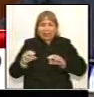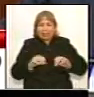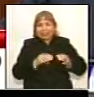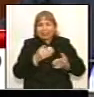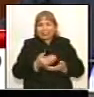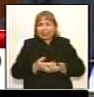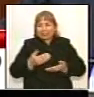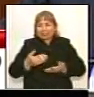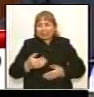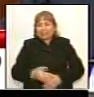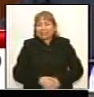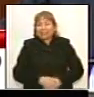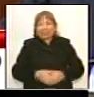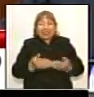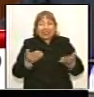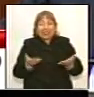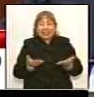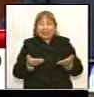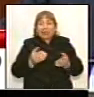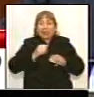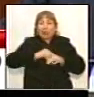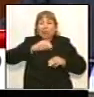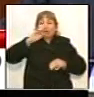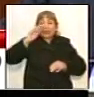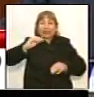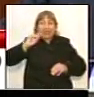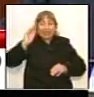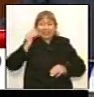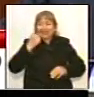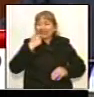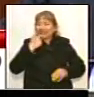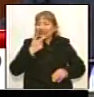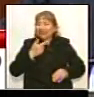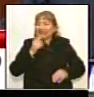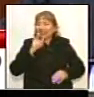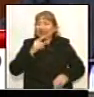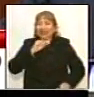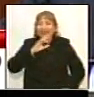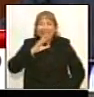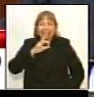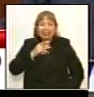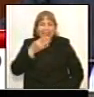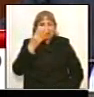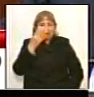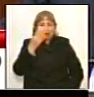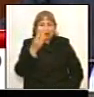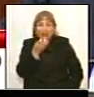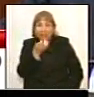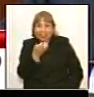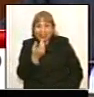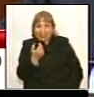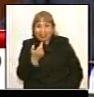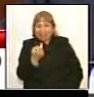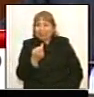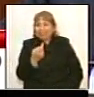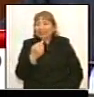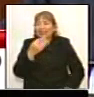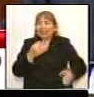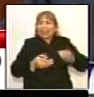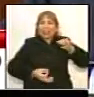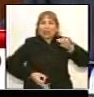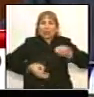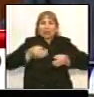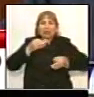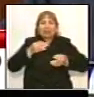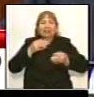cosas. El jilguero del Huascarán decía, al que roba cuatro reales, la justicia